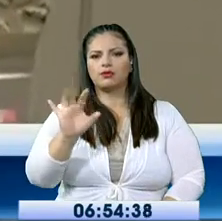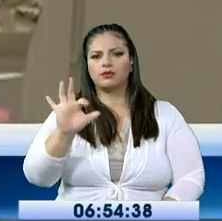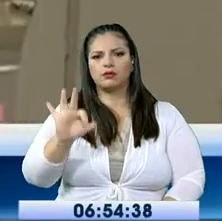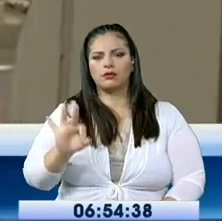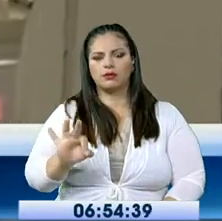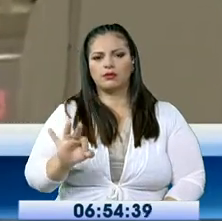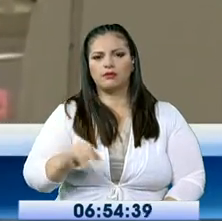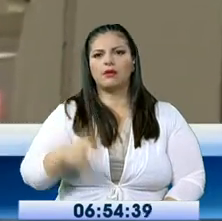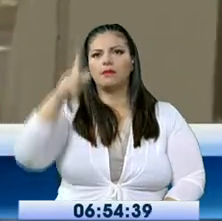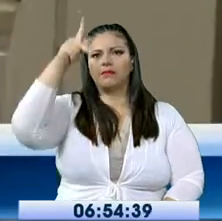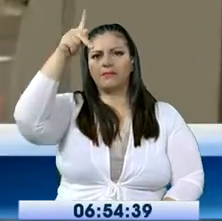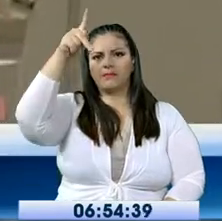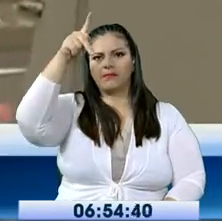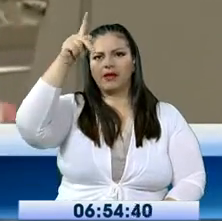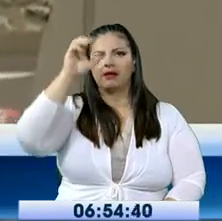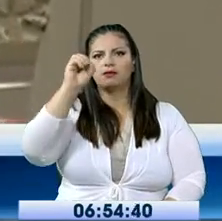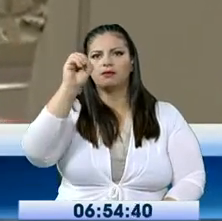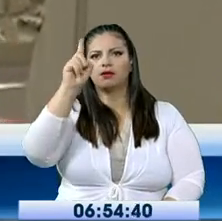P017589.